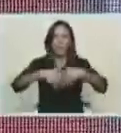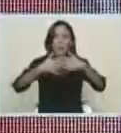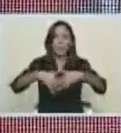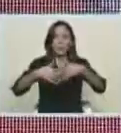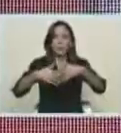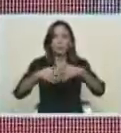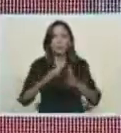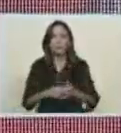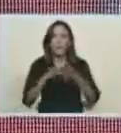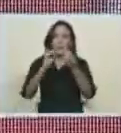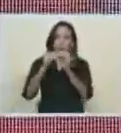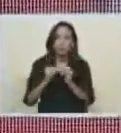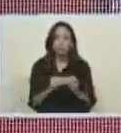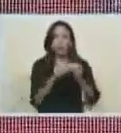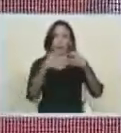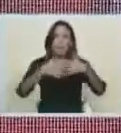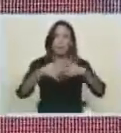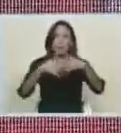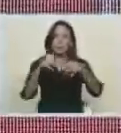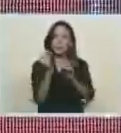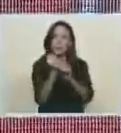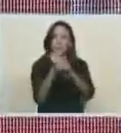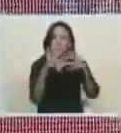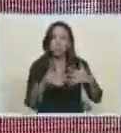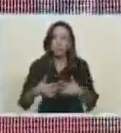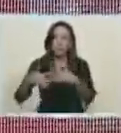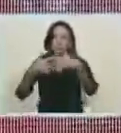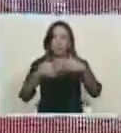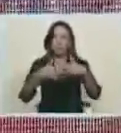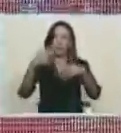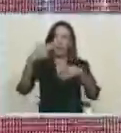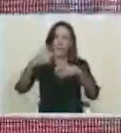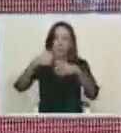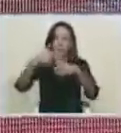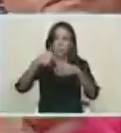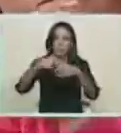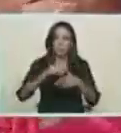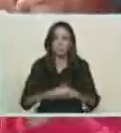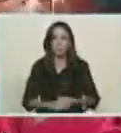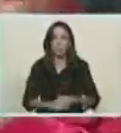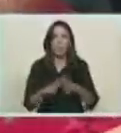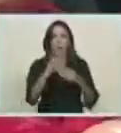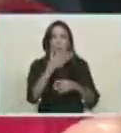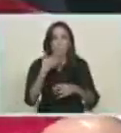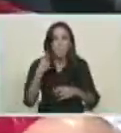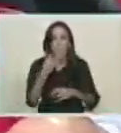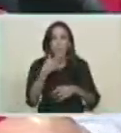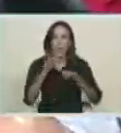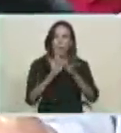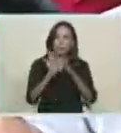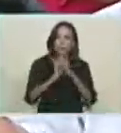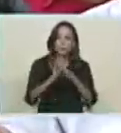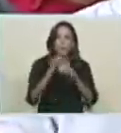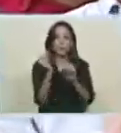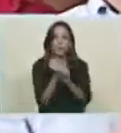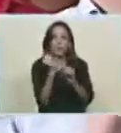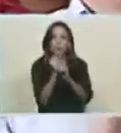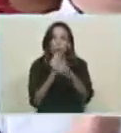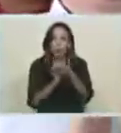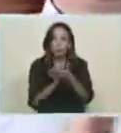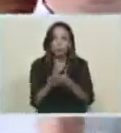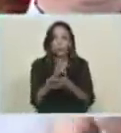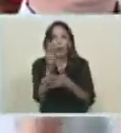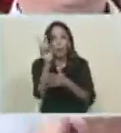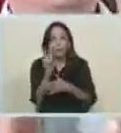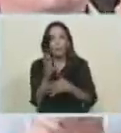de reestructuración y mejoramiento de los servicios de Citgo y del trabajo de esa empresa